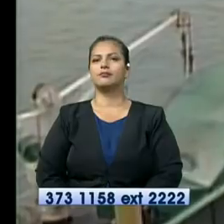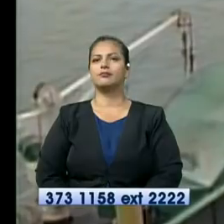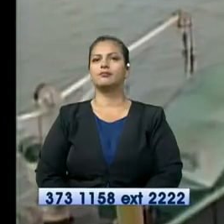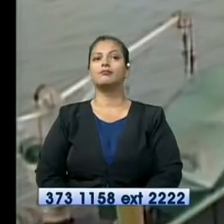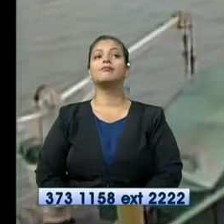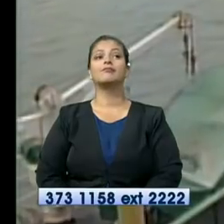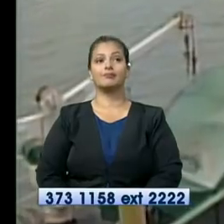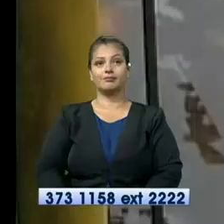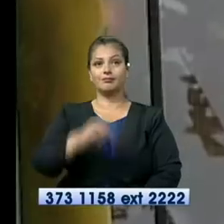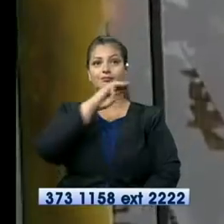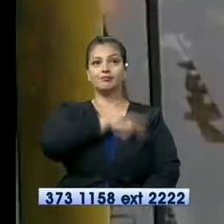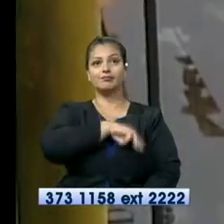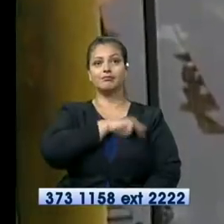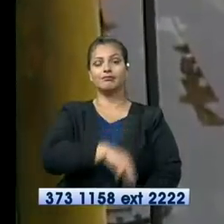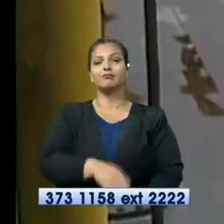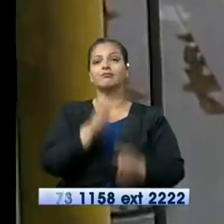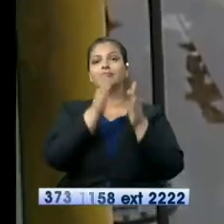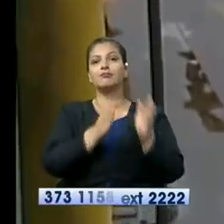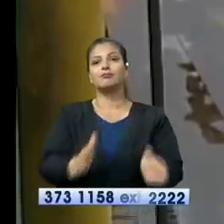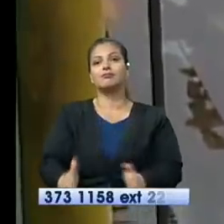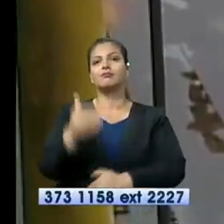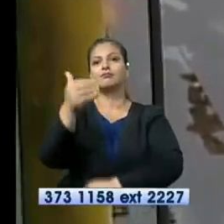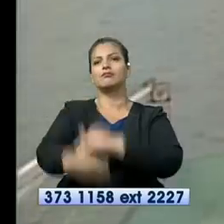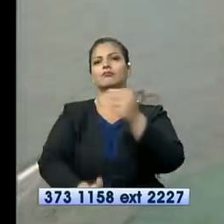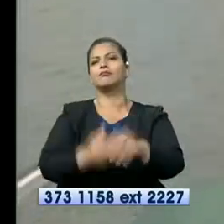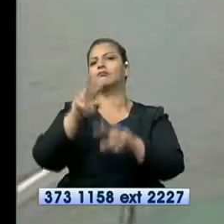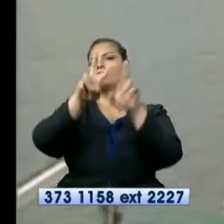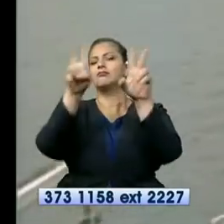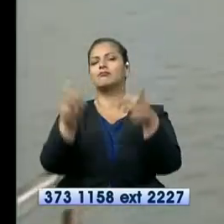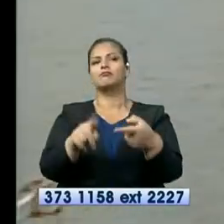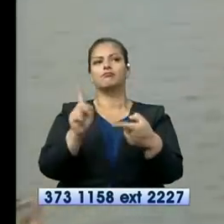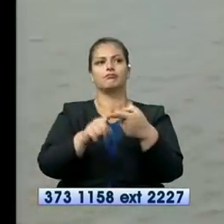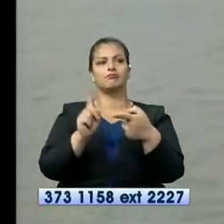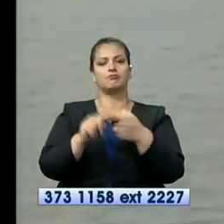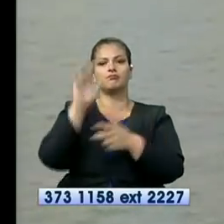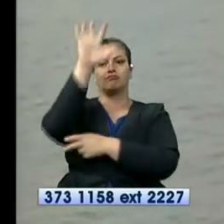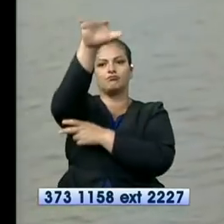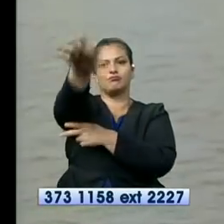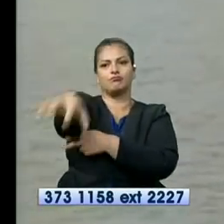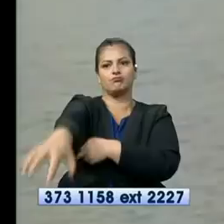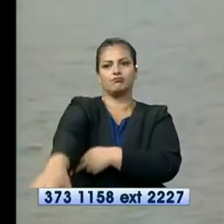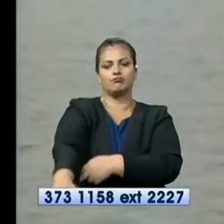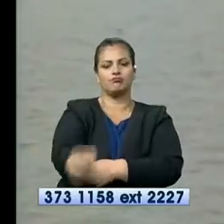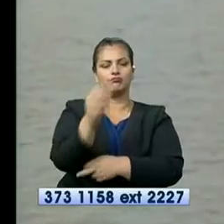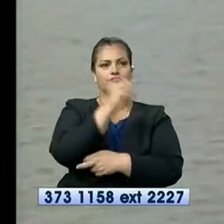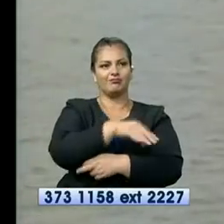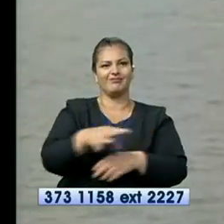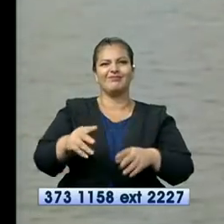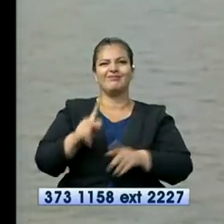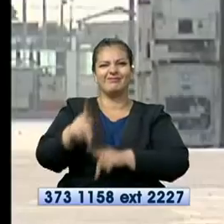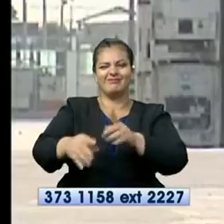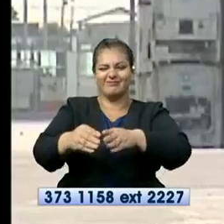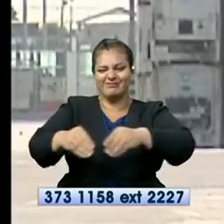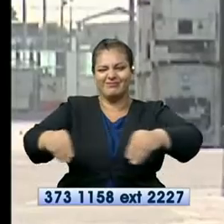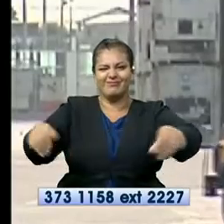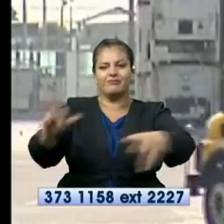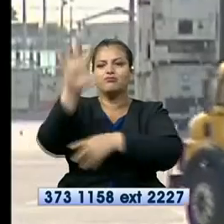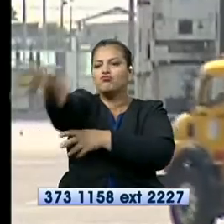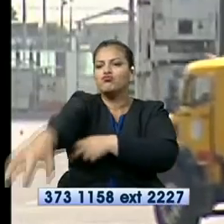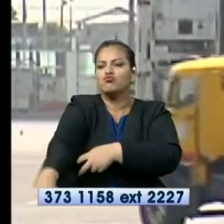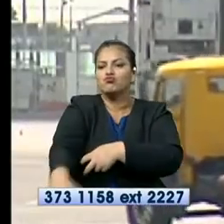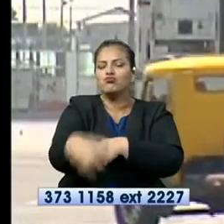en marcha está el proceso para ejecutar el dragado del canal de acceso al puerto marítimo de guayaquil y a sus terminales portuarias privadas